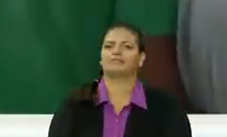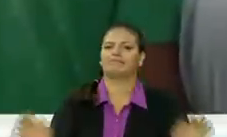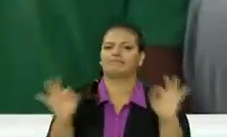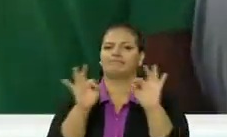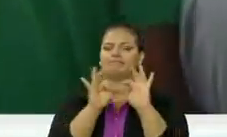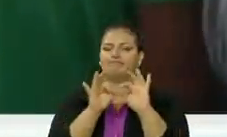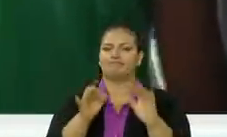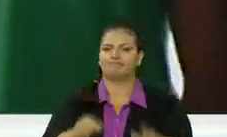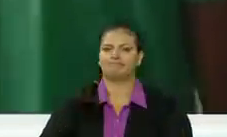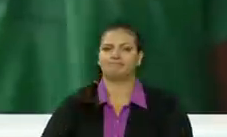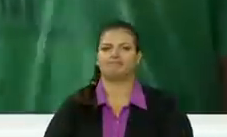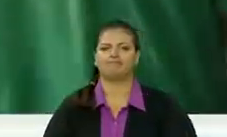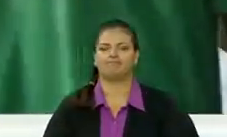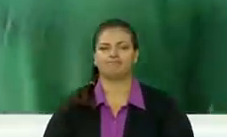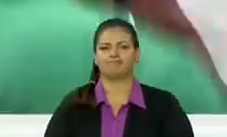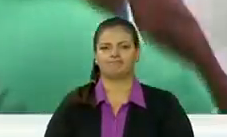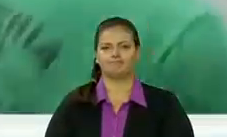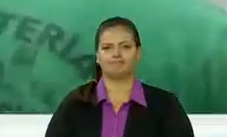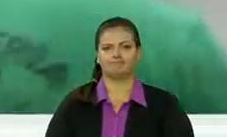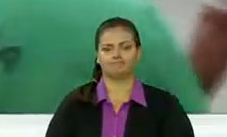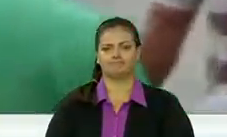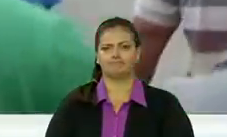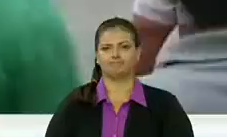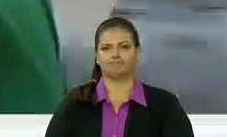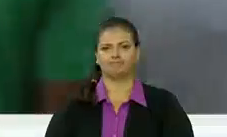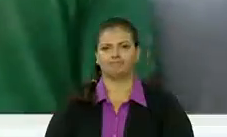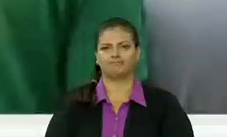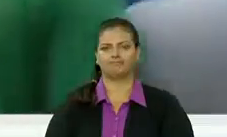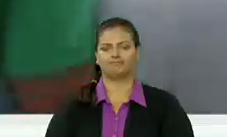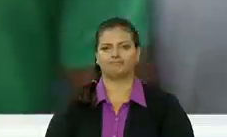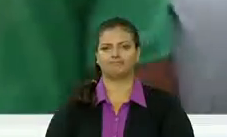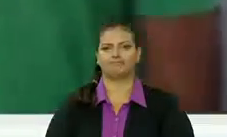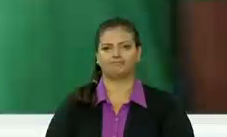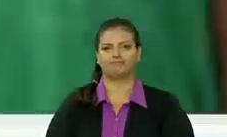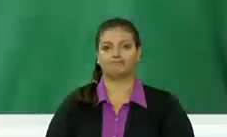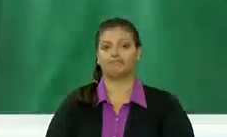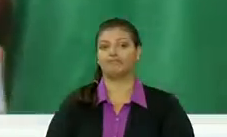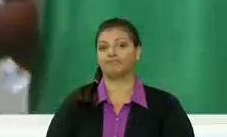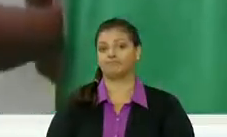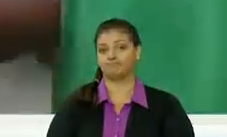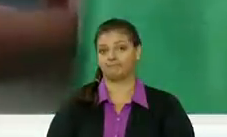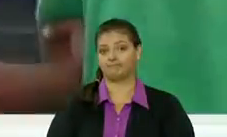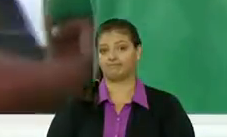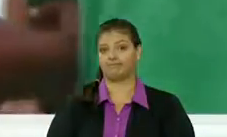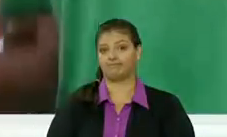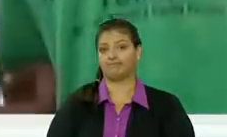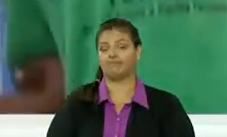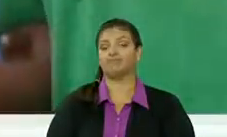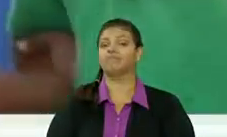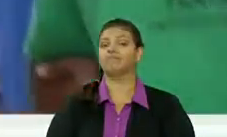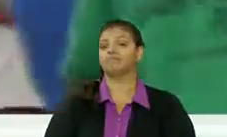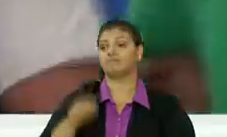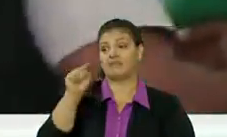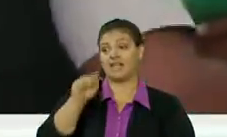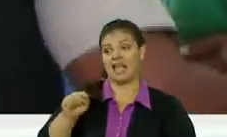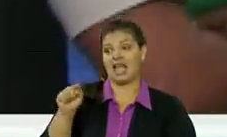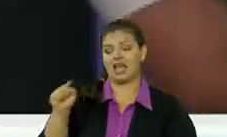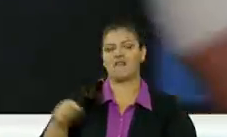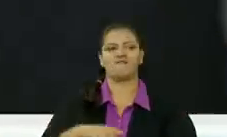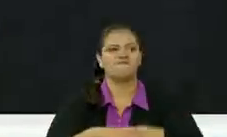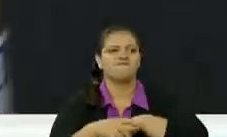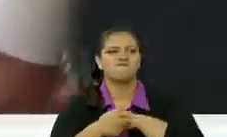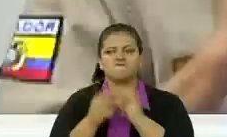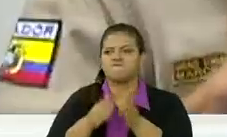otras bandas dedicadas a este tipo de delitos. Lo que estaríamos hablando es de un robo frustrado, ¿no? Porque la modalidad, como